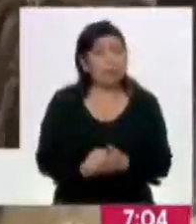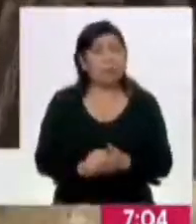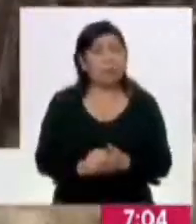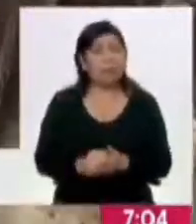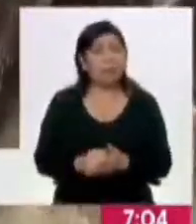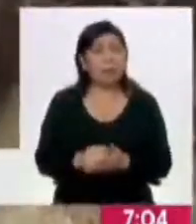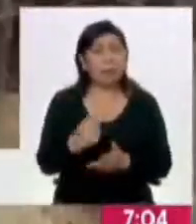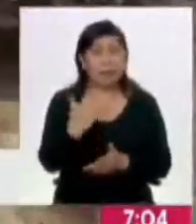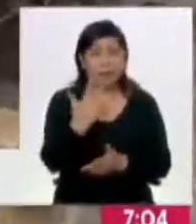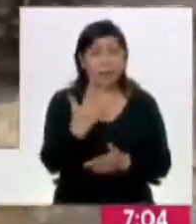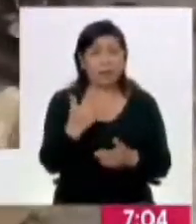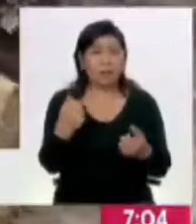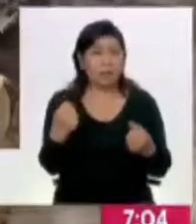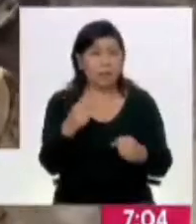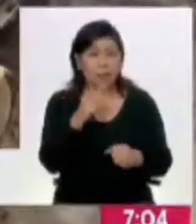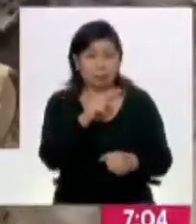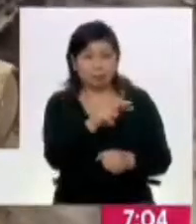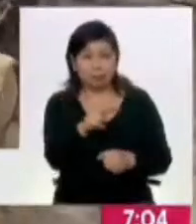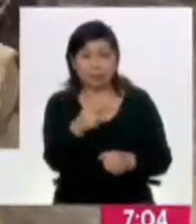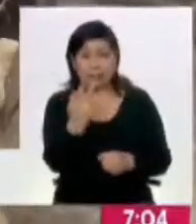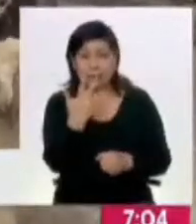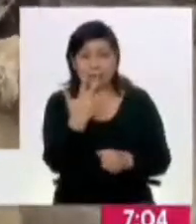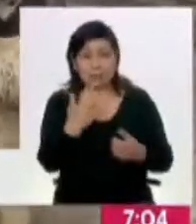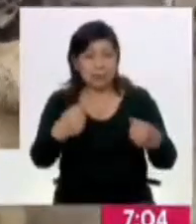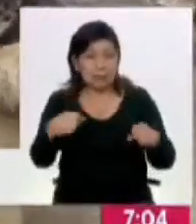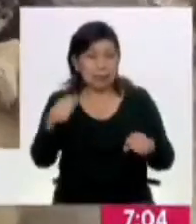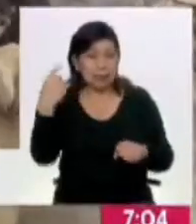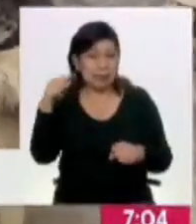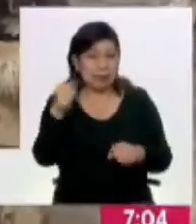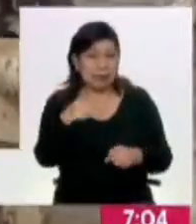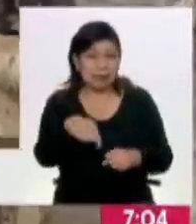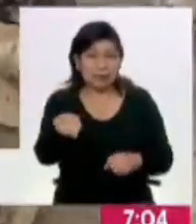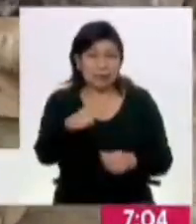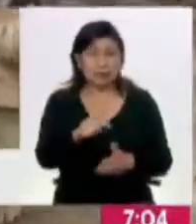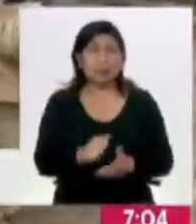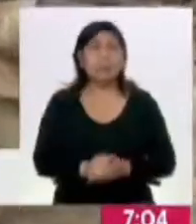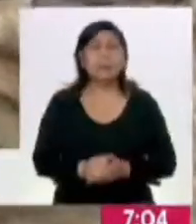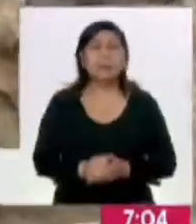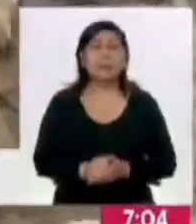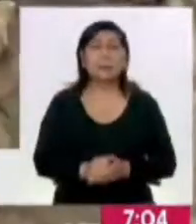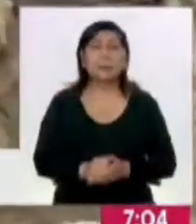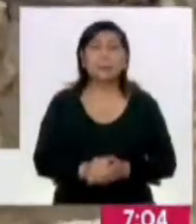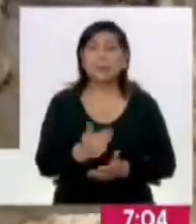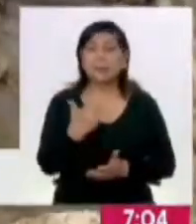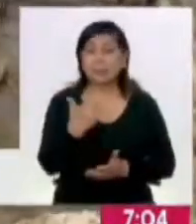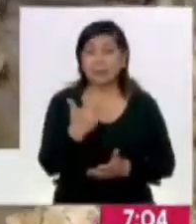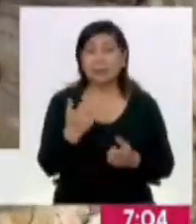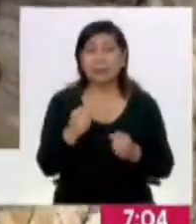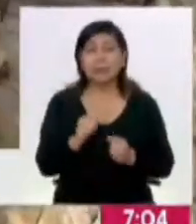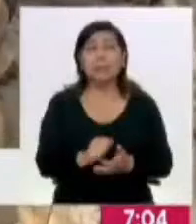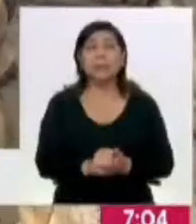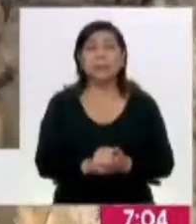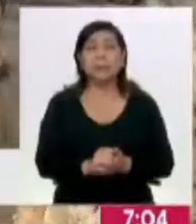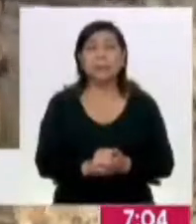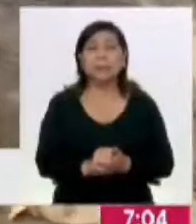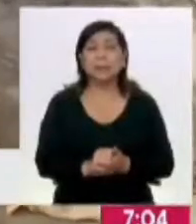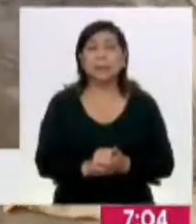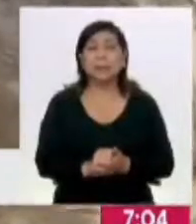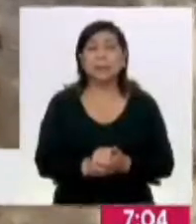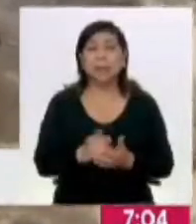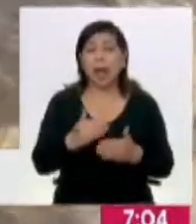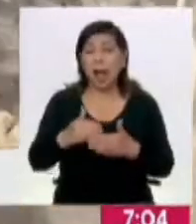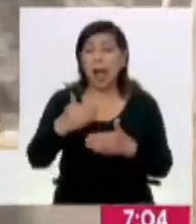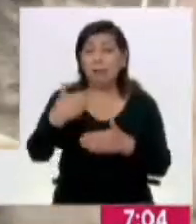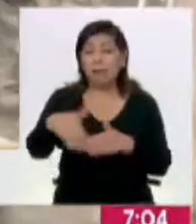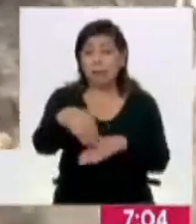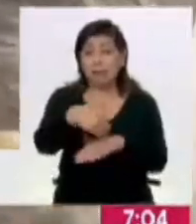tres mototaxis que estamos viendo en este momento a través de las imágenes de mi compañero Iván Ahumada, estas tres mototaxis están en el